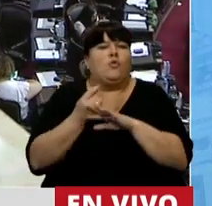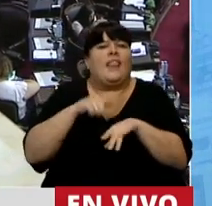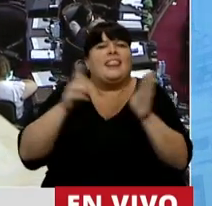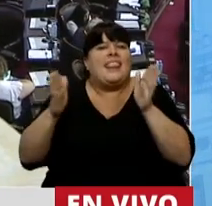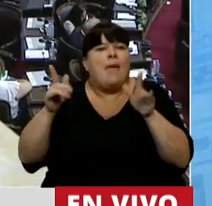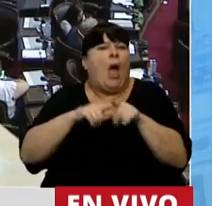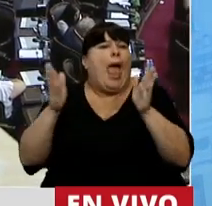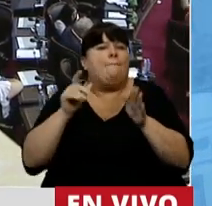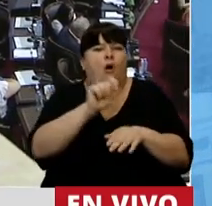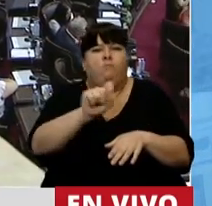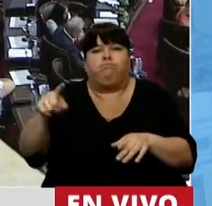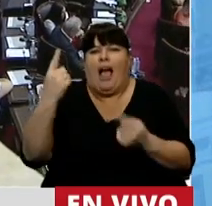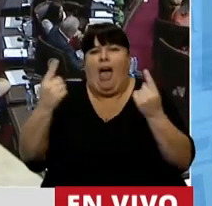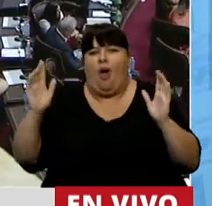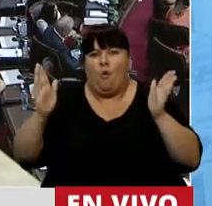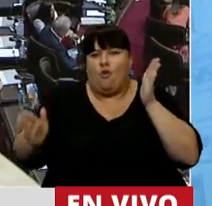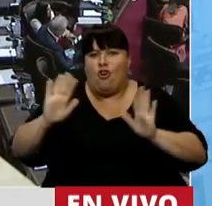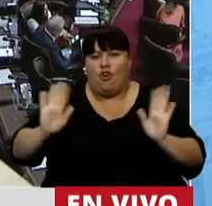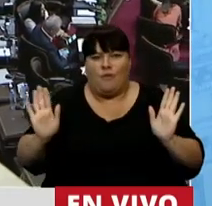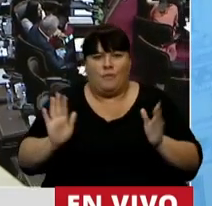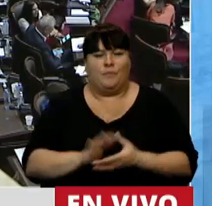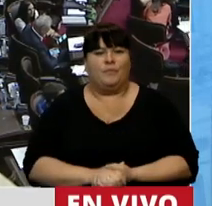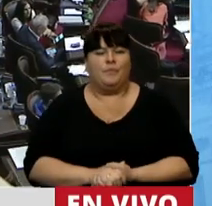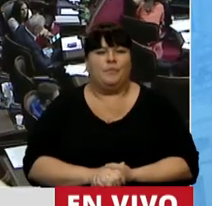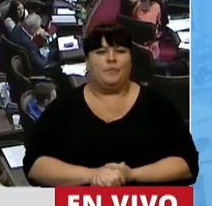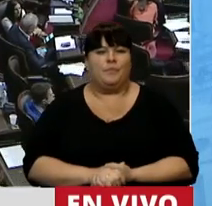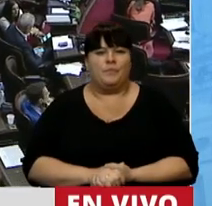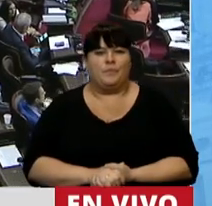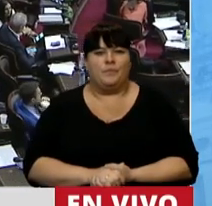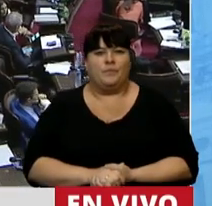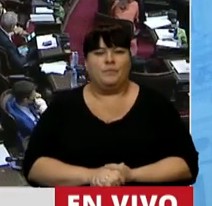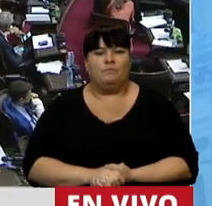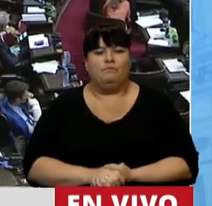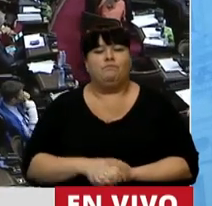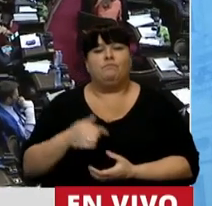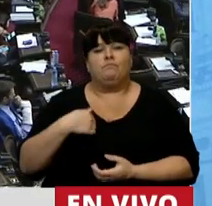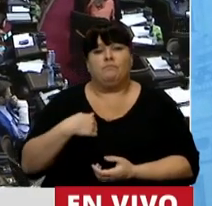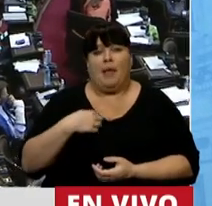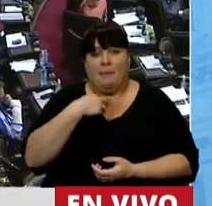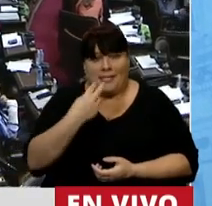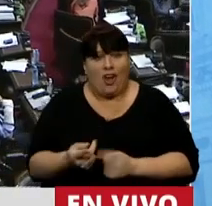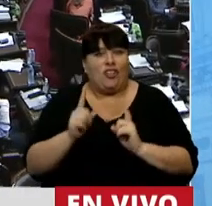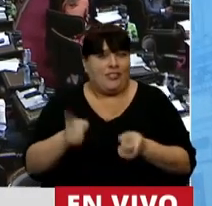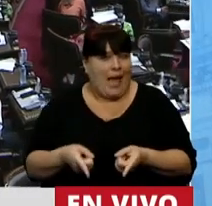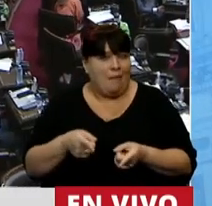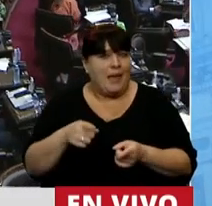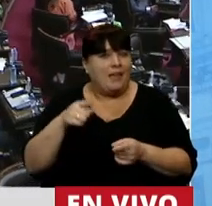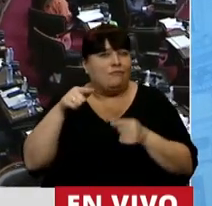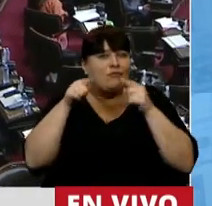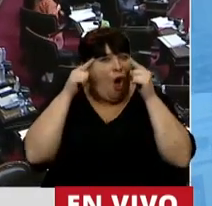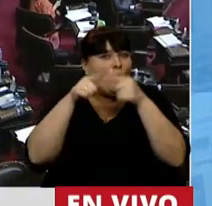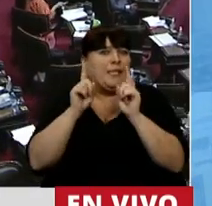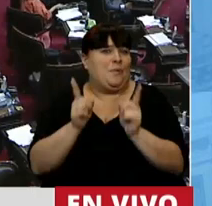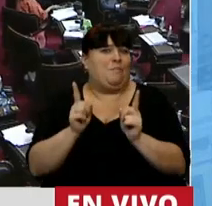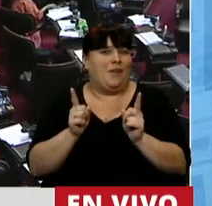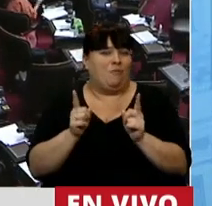un tiempo y una época, señor presidente. Y como nuestros hijos también tienen esa misma misión. Por